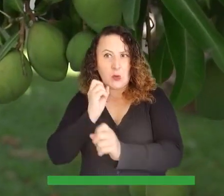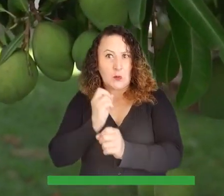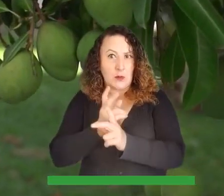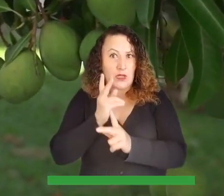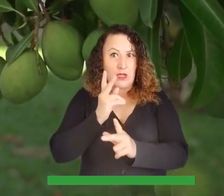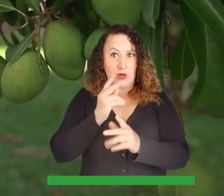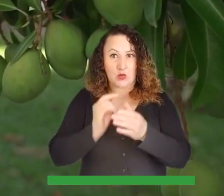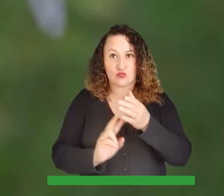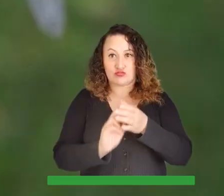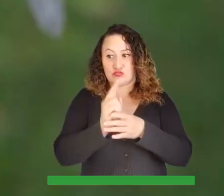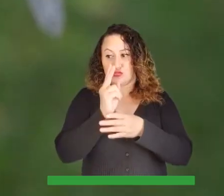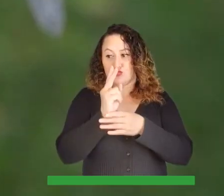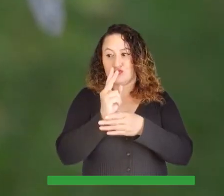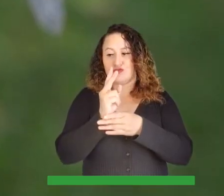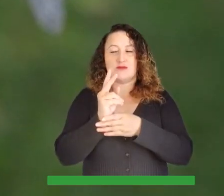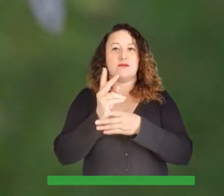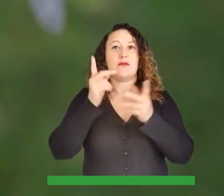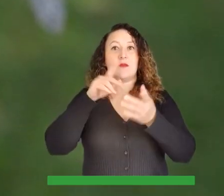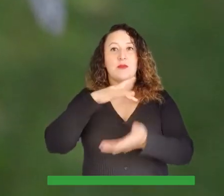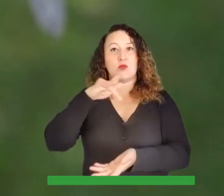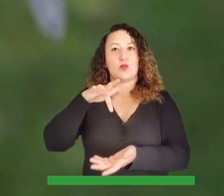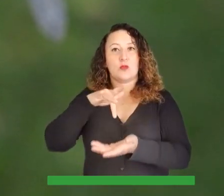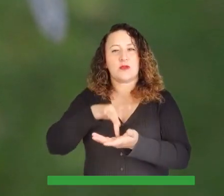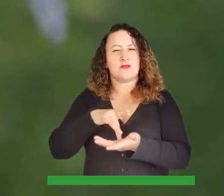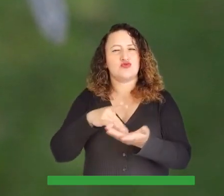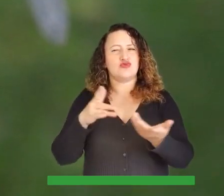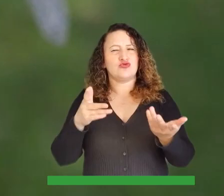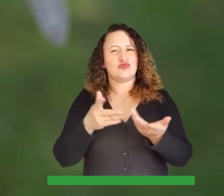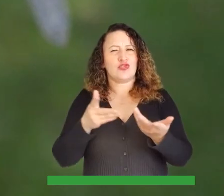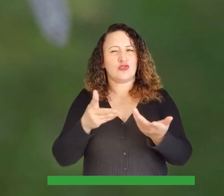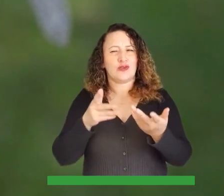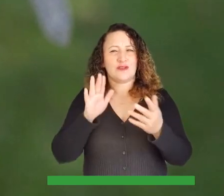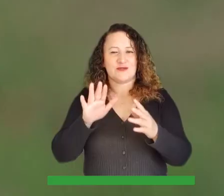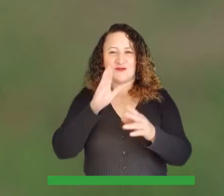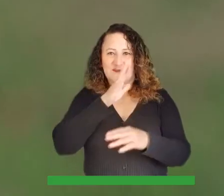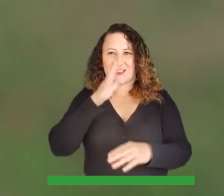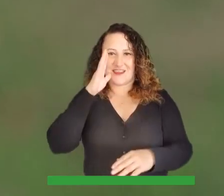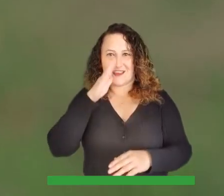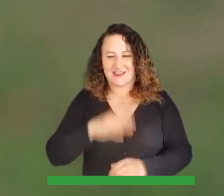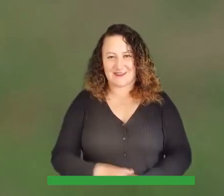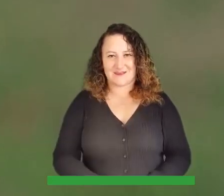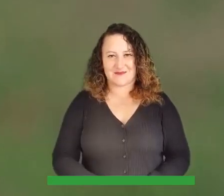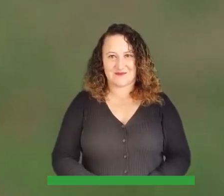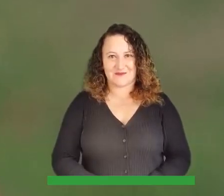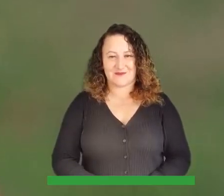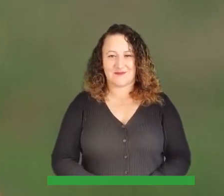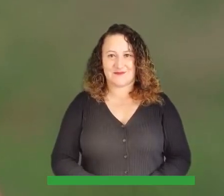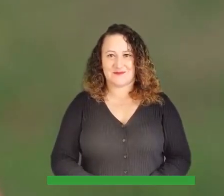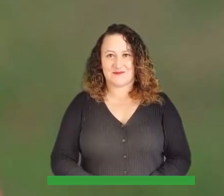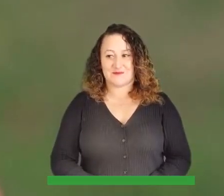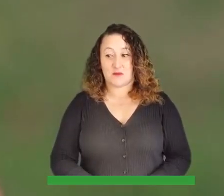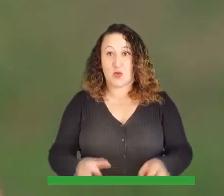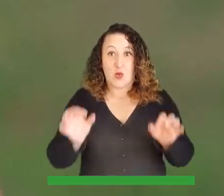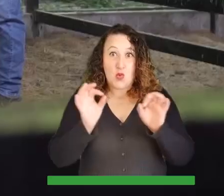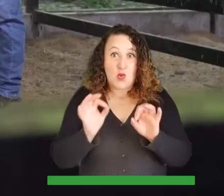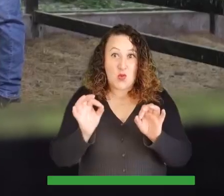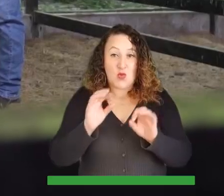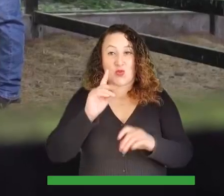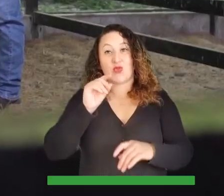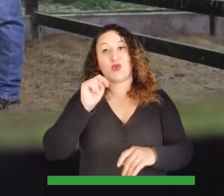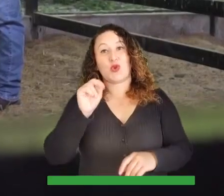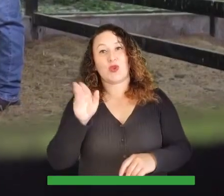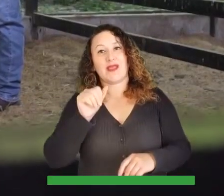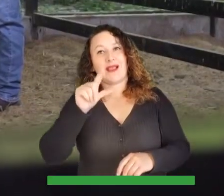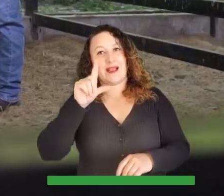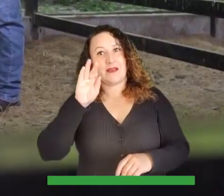un riesgo para sus plantas y compartir la localización exacta de su predio. O como don